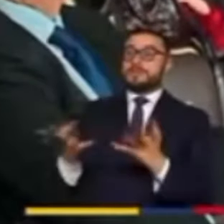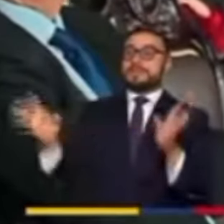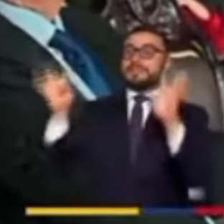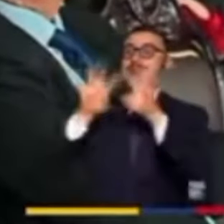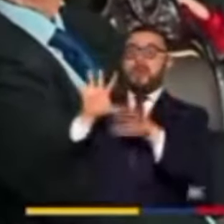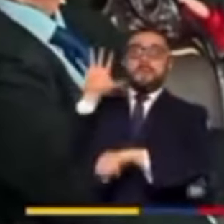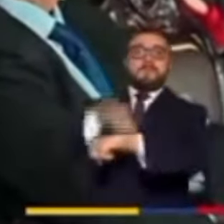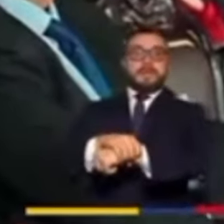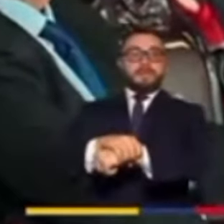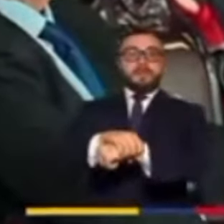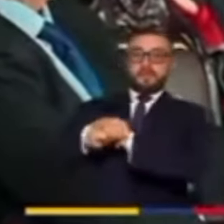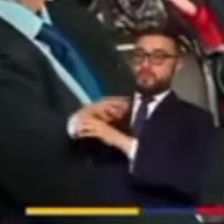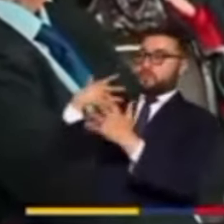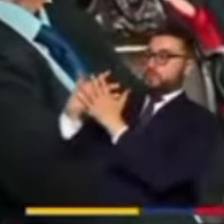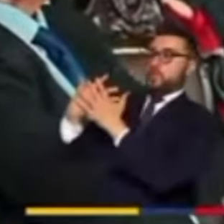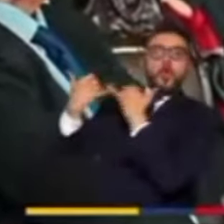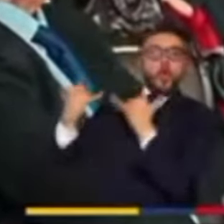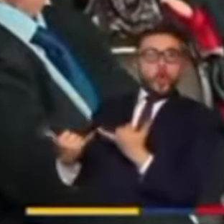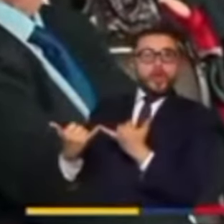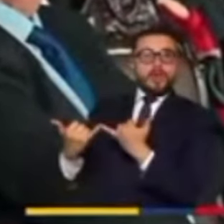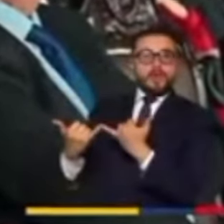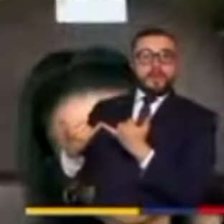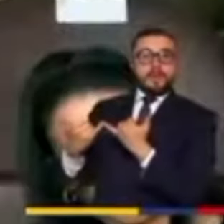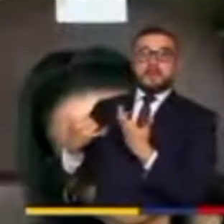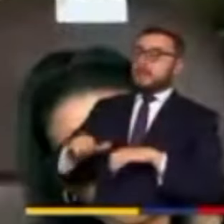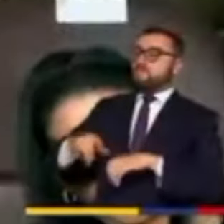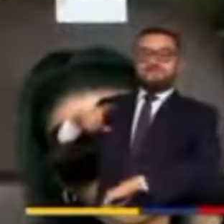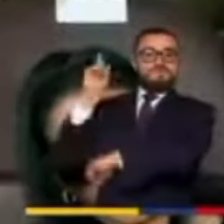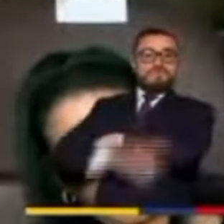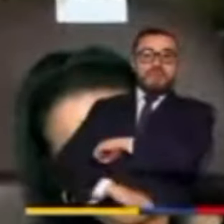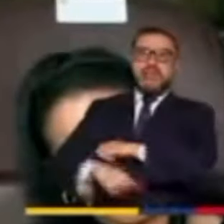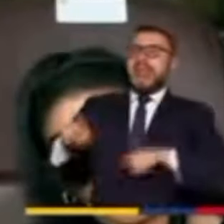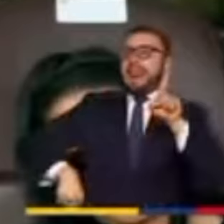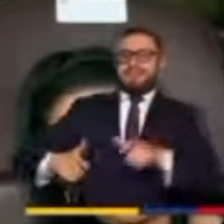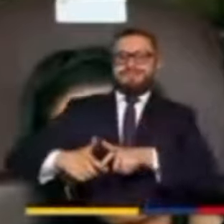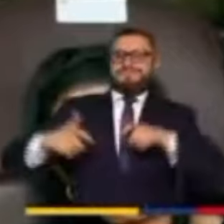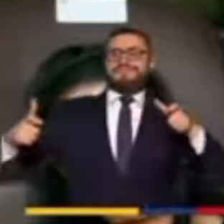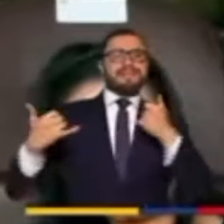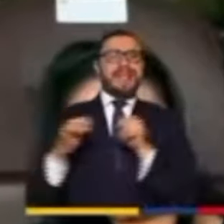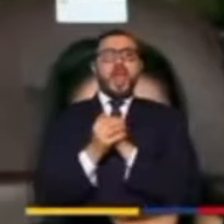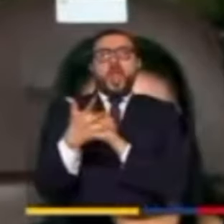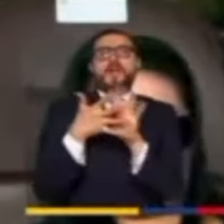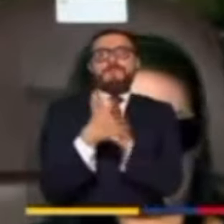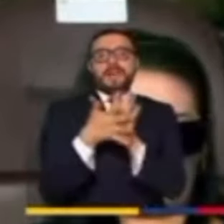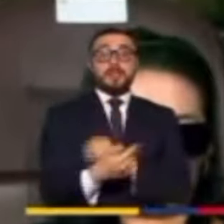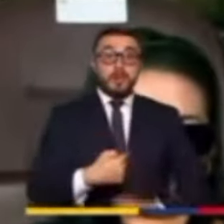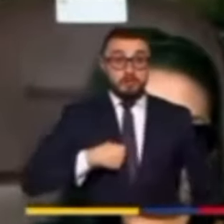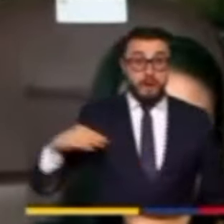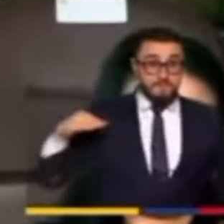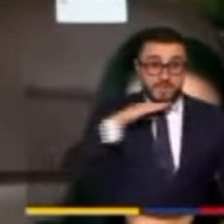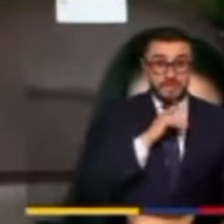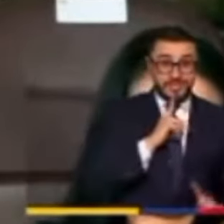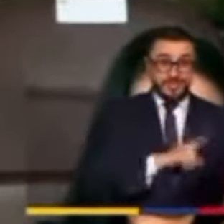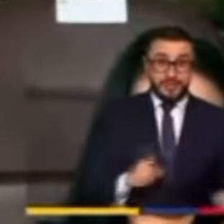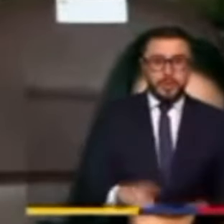35% de senadores presos hoy, condenados, y muchísimos de ellos confesos. Es decir, no estábamos